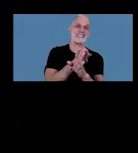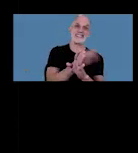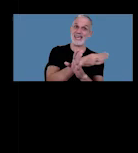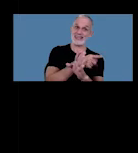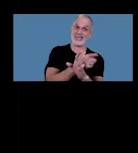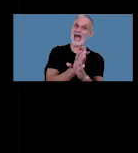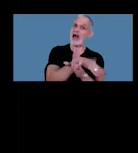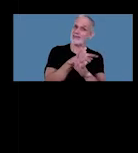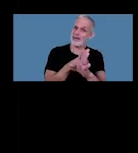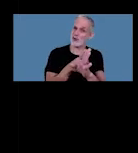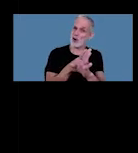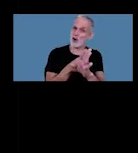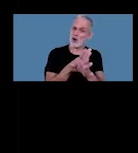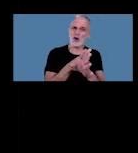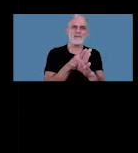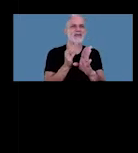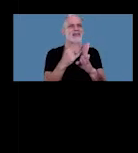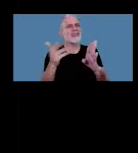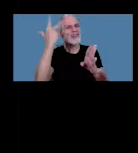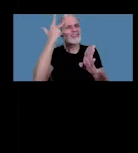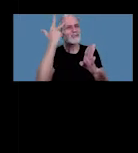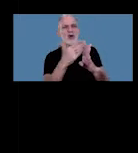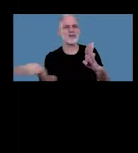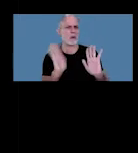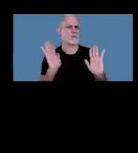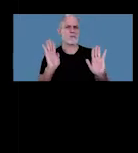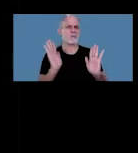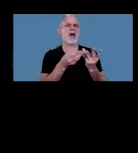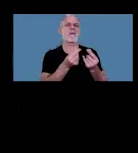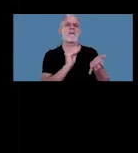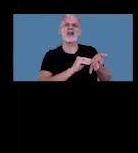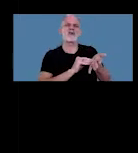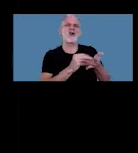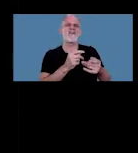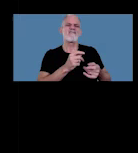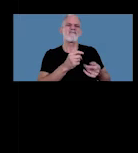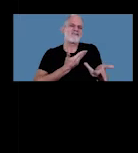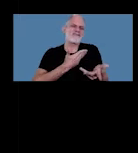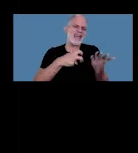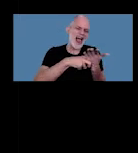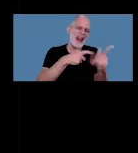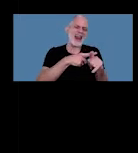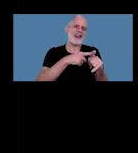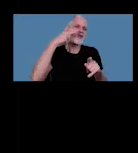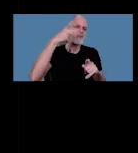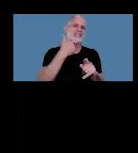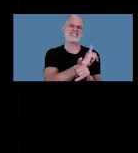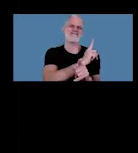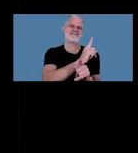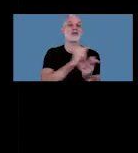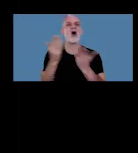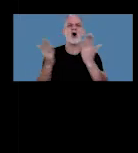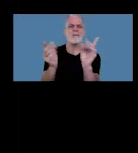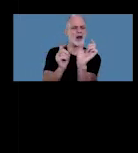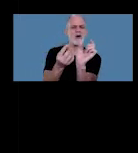ingresados al patrimonio después de 2018 no se va a contar con la evaluación fiscal al 2017. Entonces va a haber que compararlo con